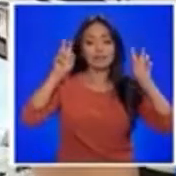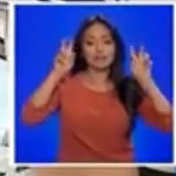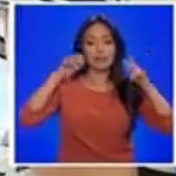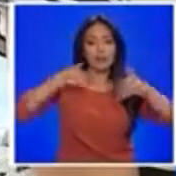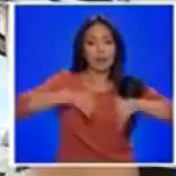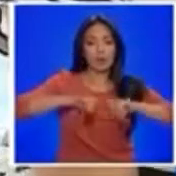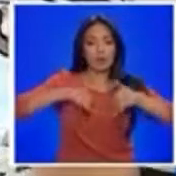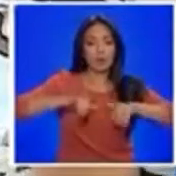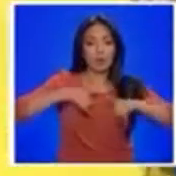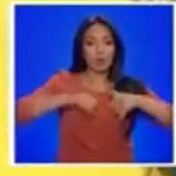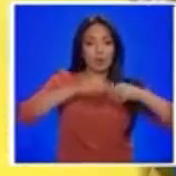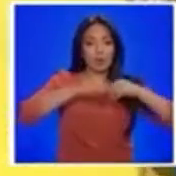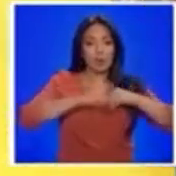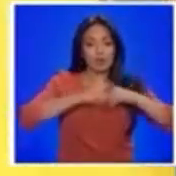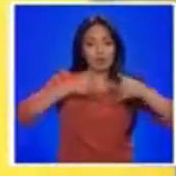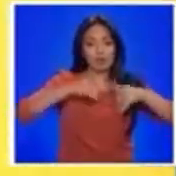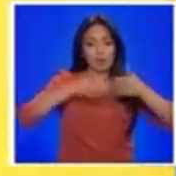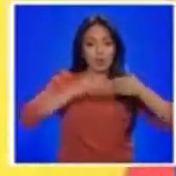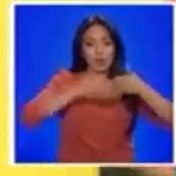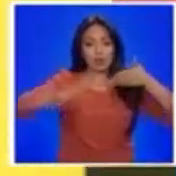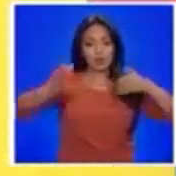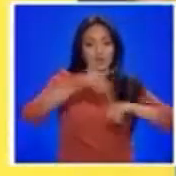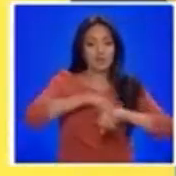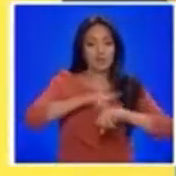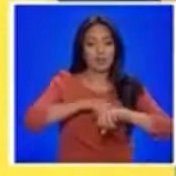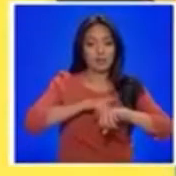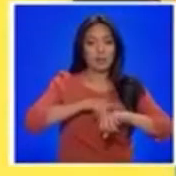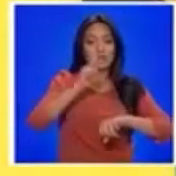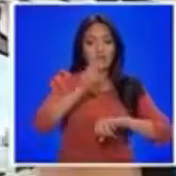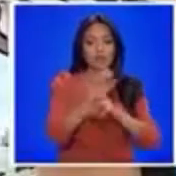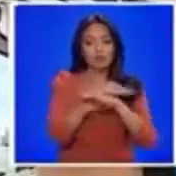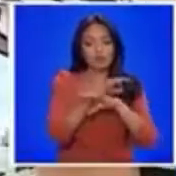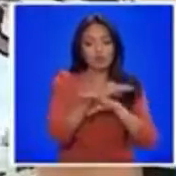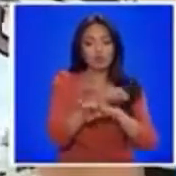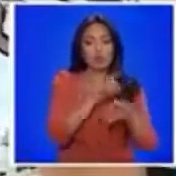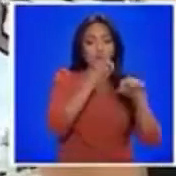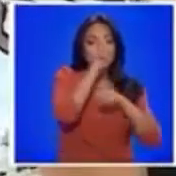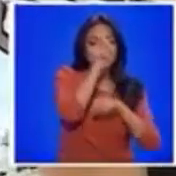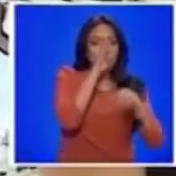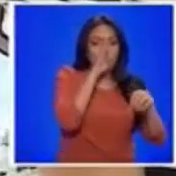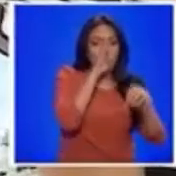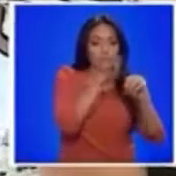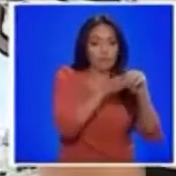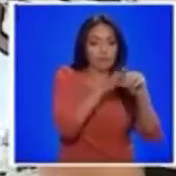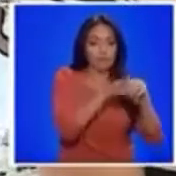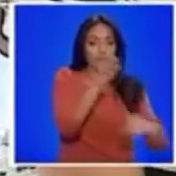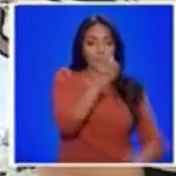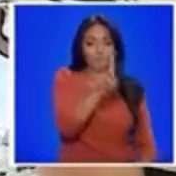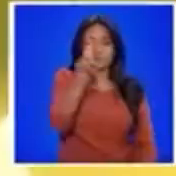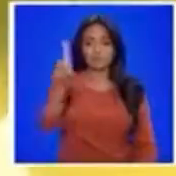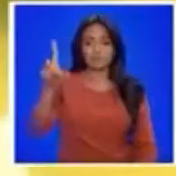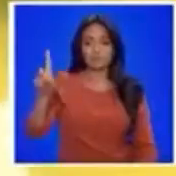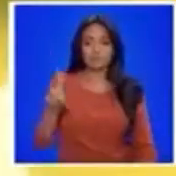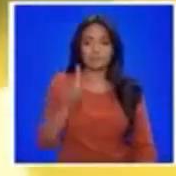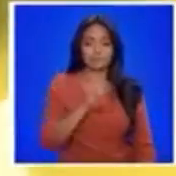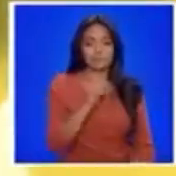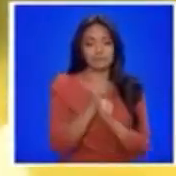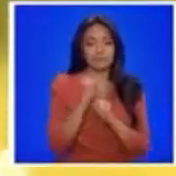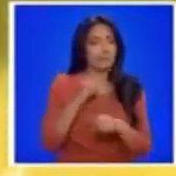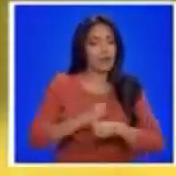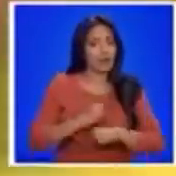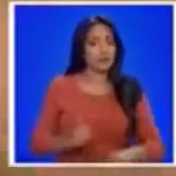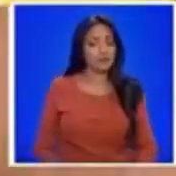juego, de duración del juego, porque sí tiene una funcionalidad y una finalidad cada uno de los objetos que estamos